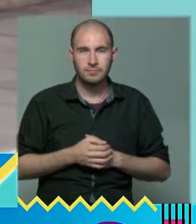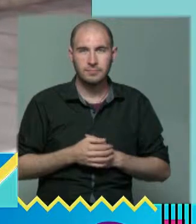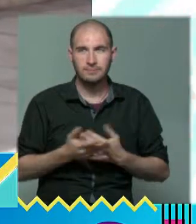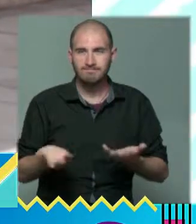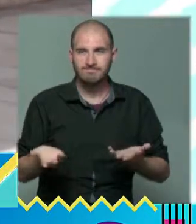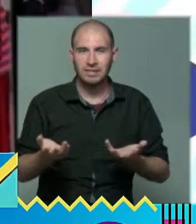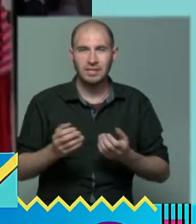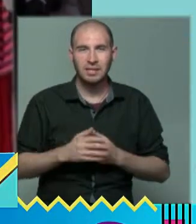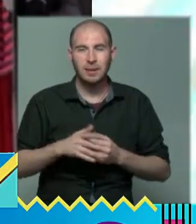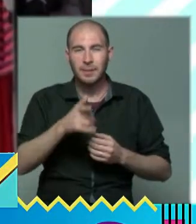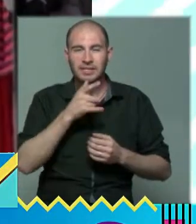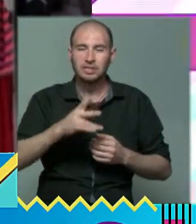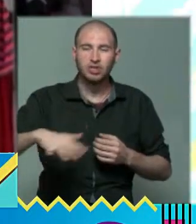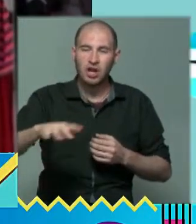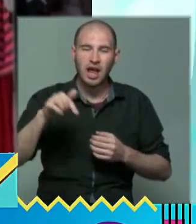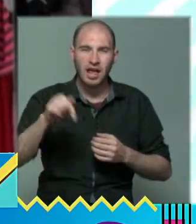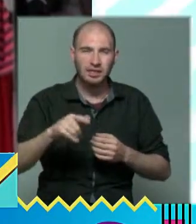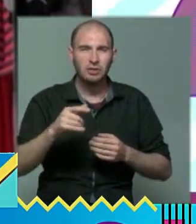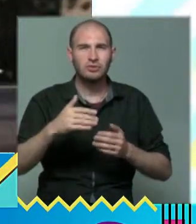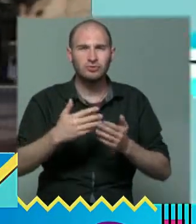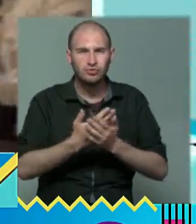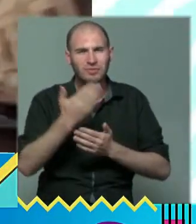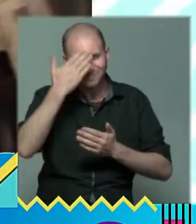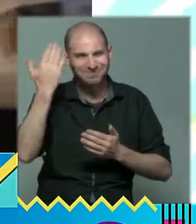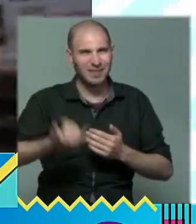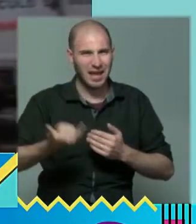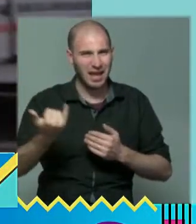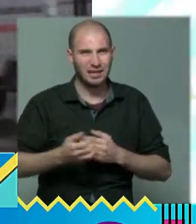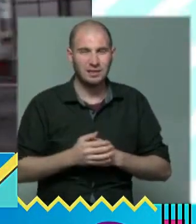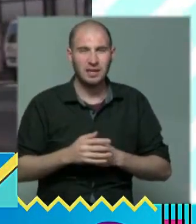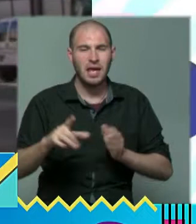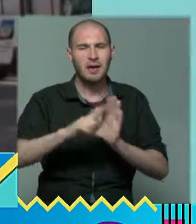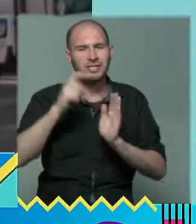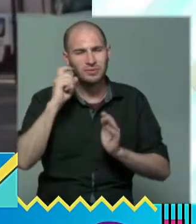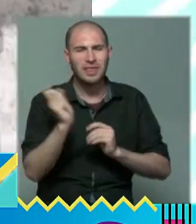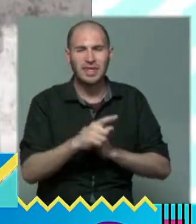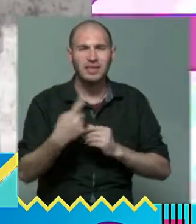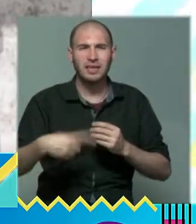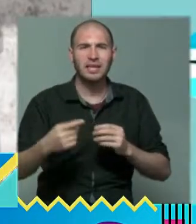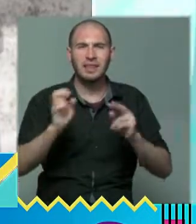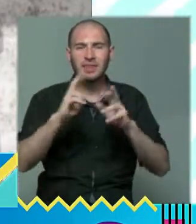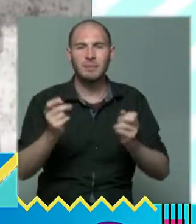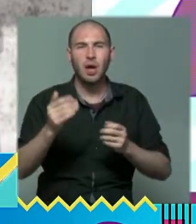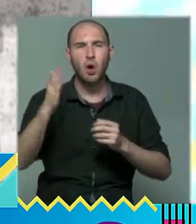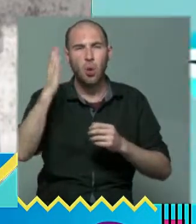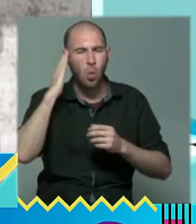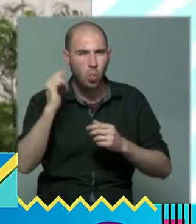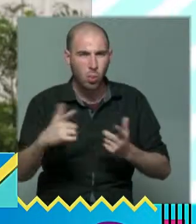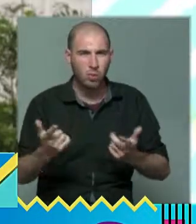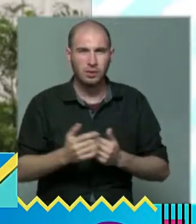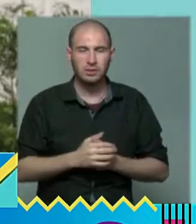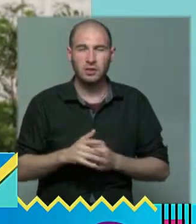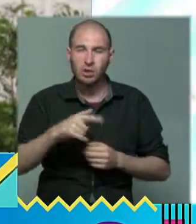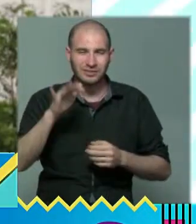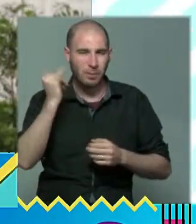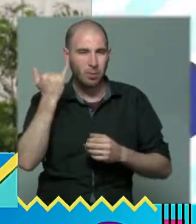digamos, de alguna manera están sufriendo algún tipo de patología. O sea, el tipo de delito de ellos tiene que ver mucho con la impulsividad. Nosotros hemos visto que